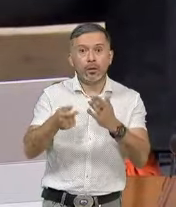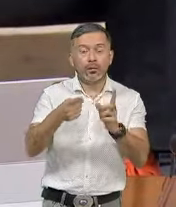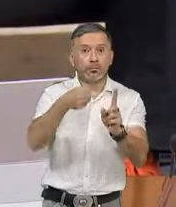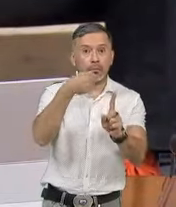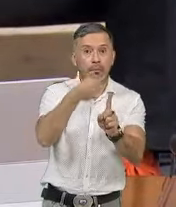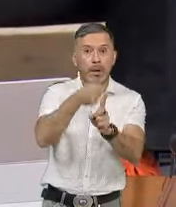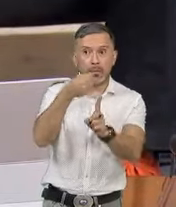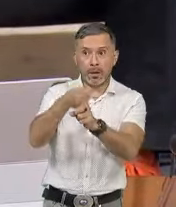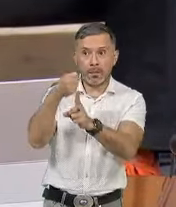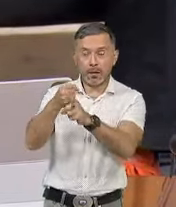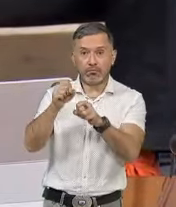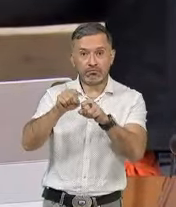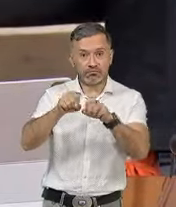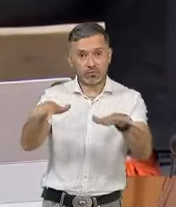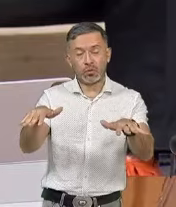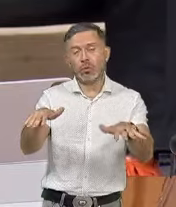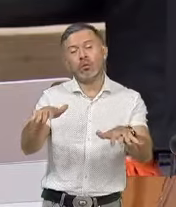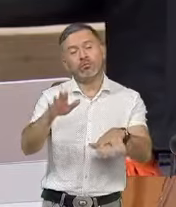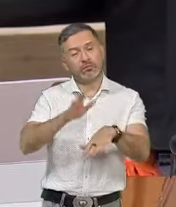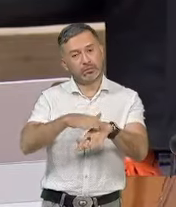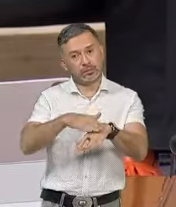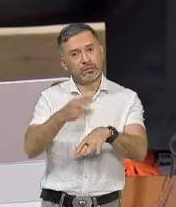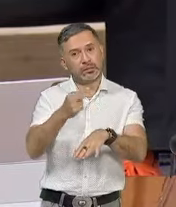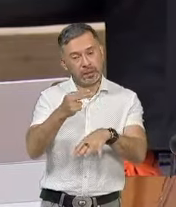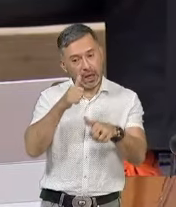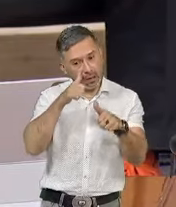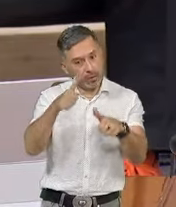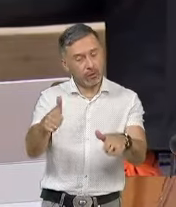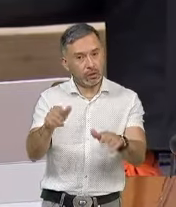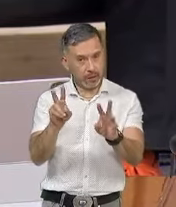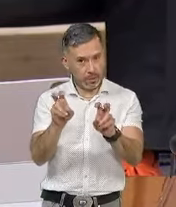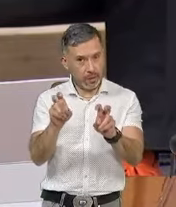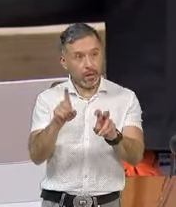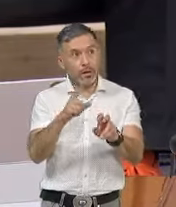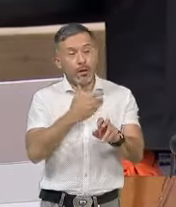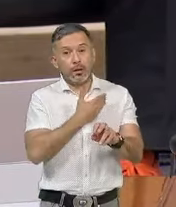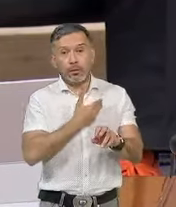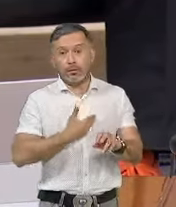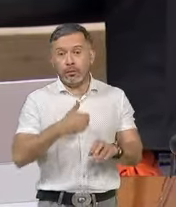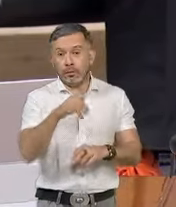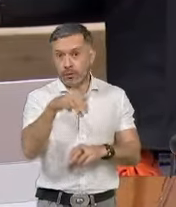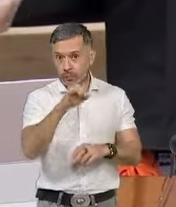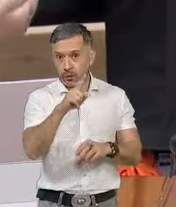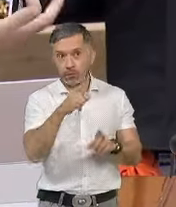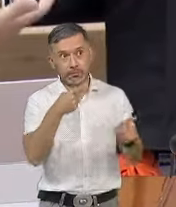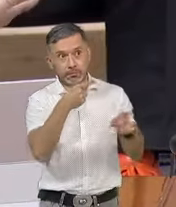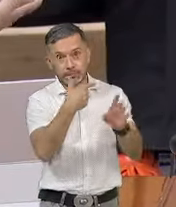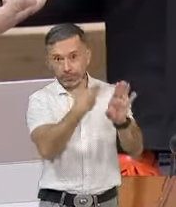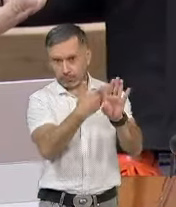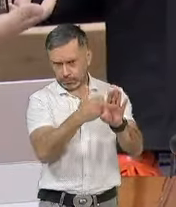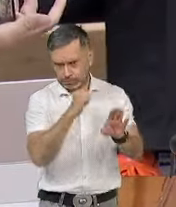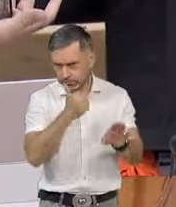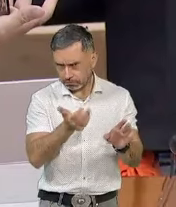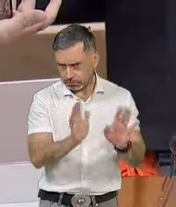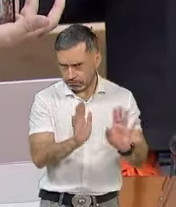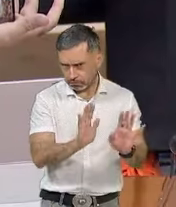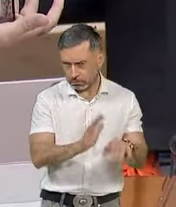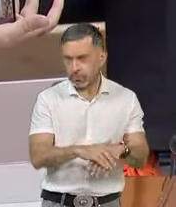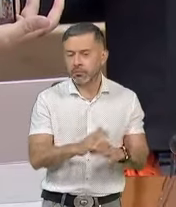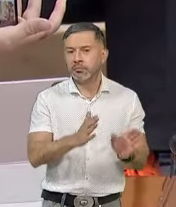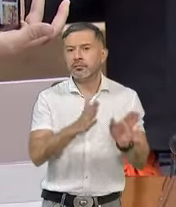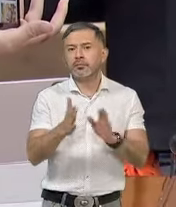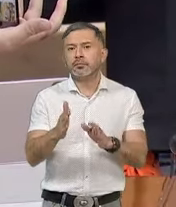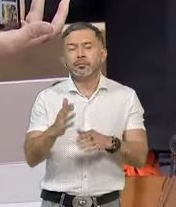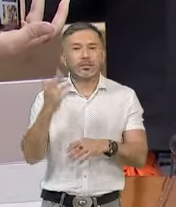ameritan abordar el tema y no se trata de un ataque al presidente amlo Radio Fórmula